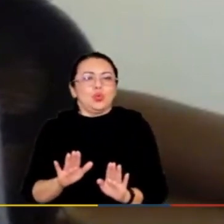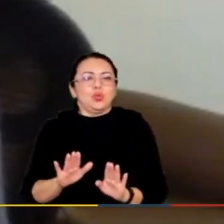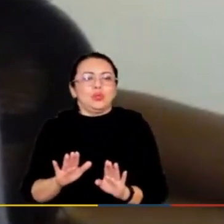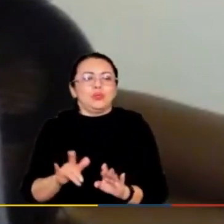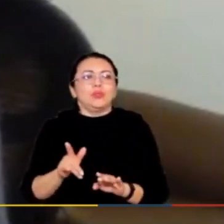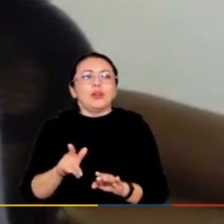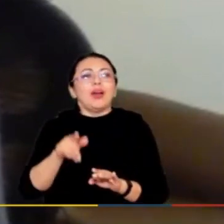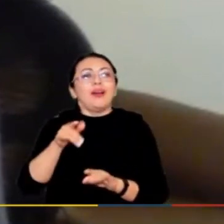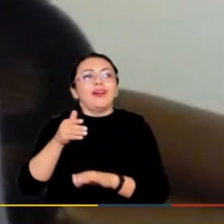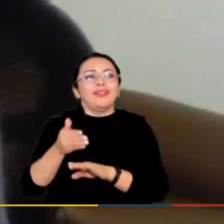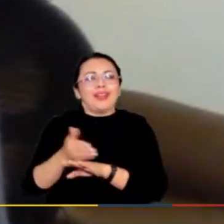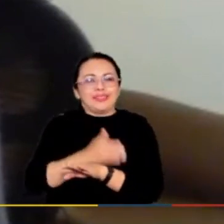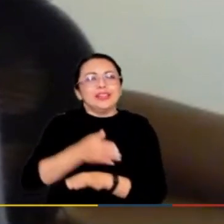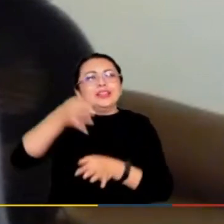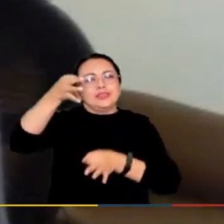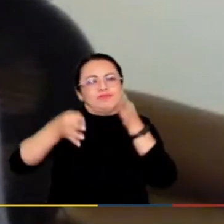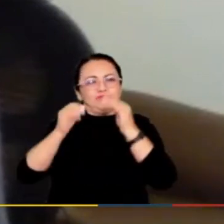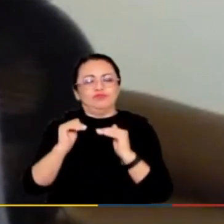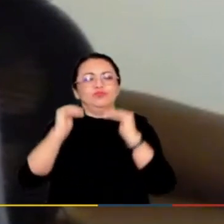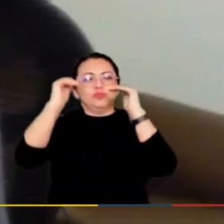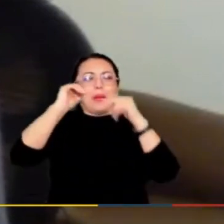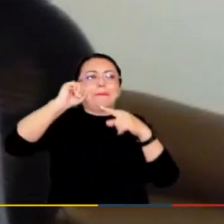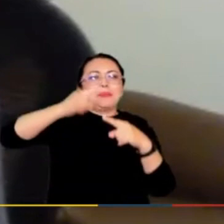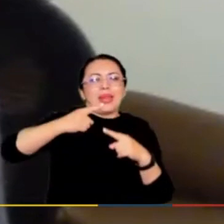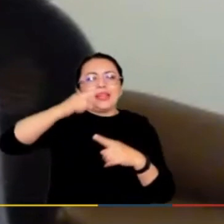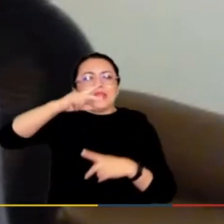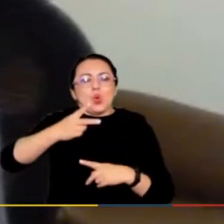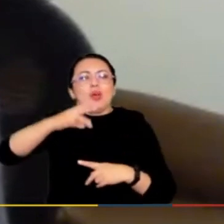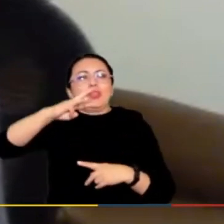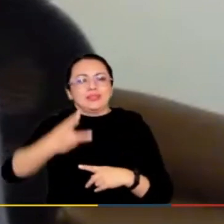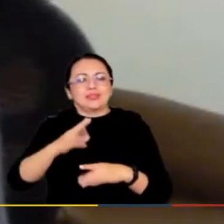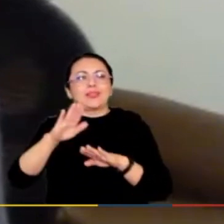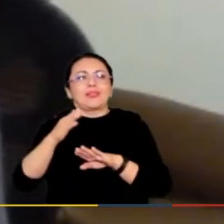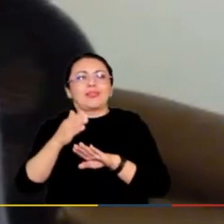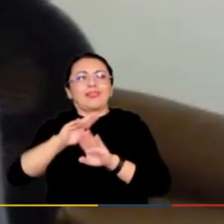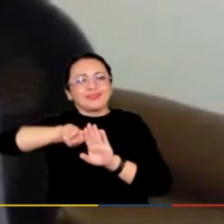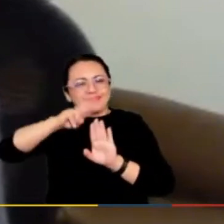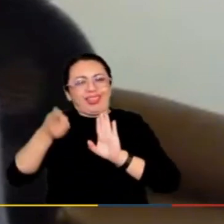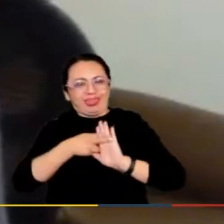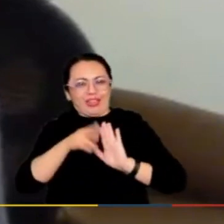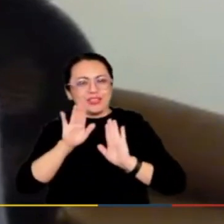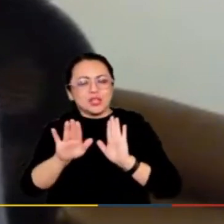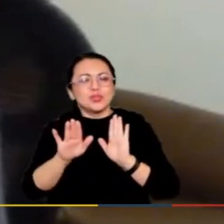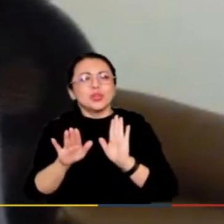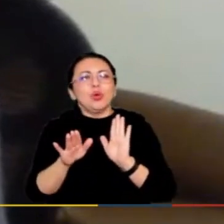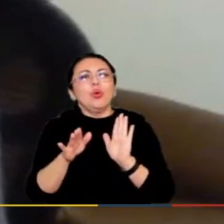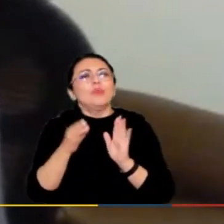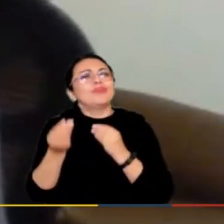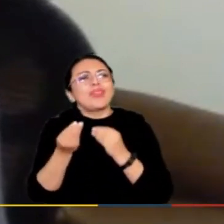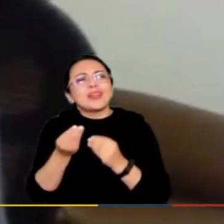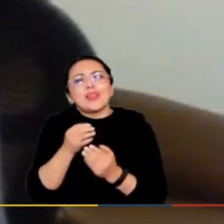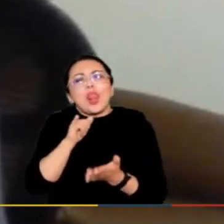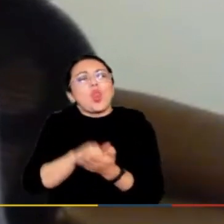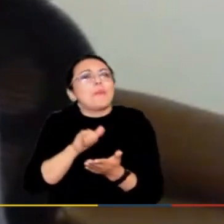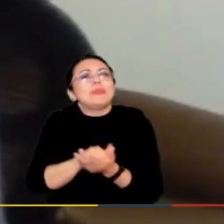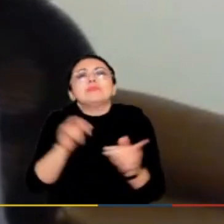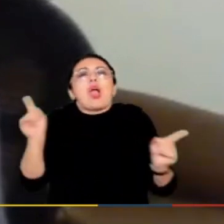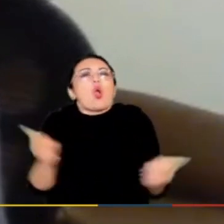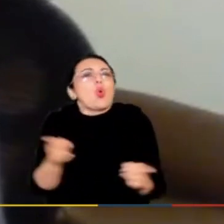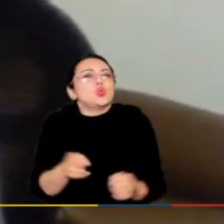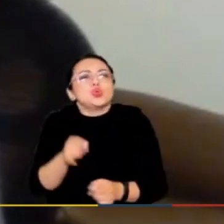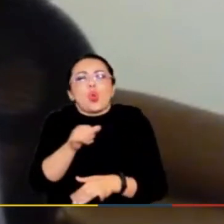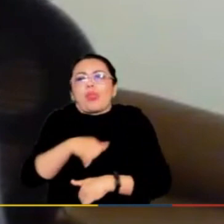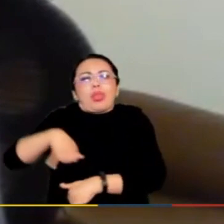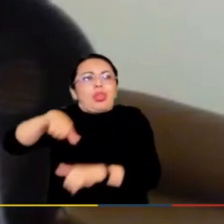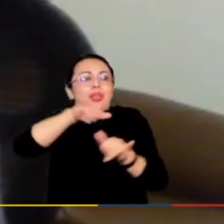de los tribunales de primera, segunda y tercera, y de la casación, en el sentido de haber llegado a la misma conclusión. Sin embargo,